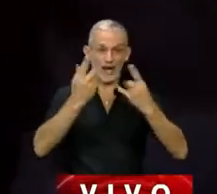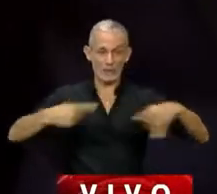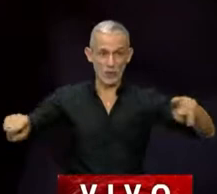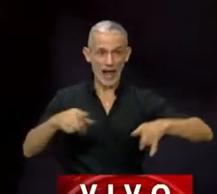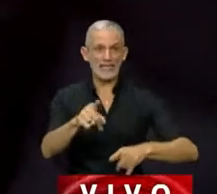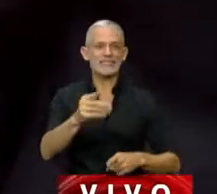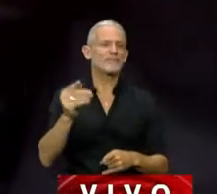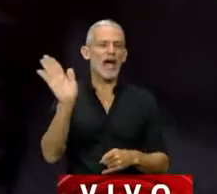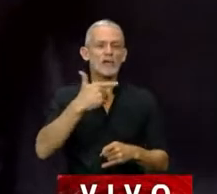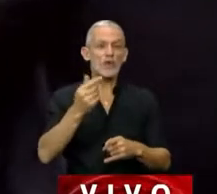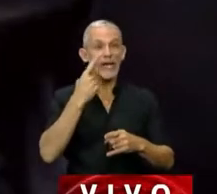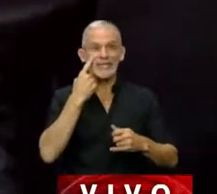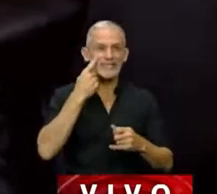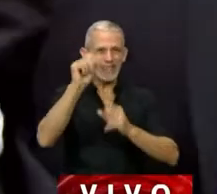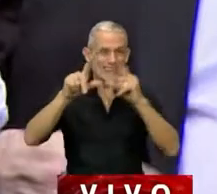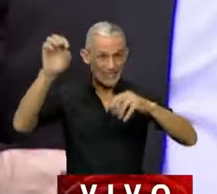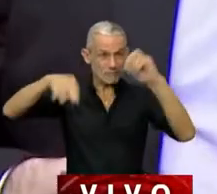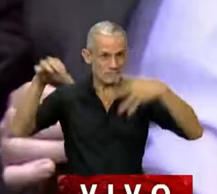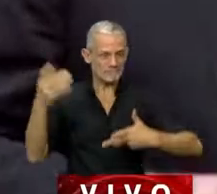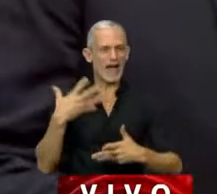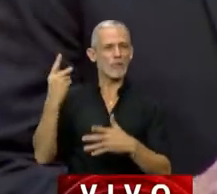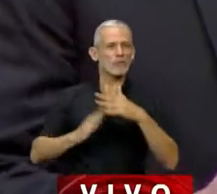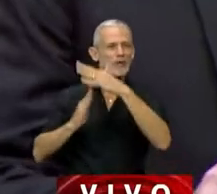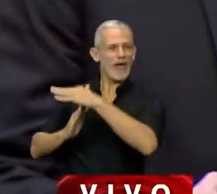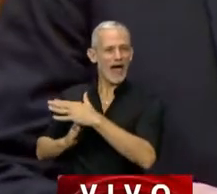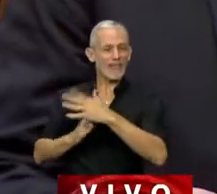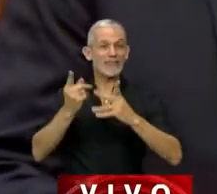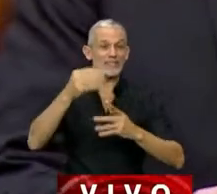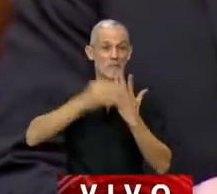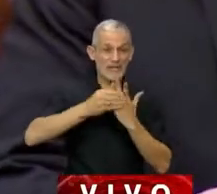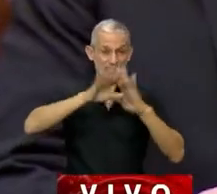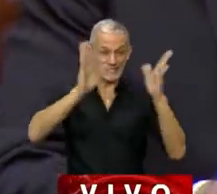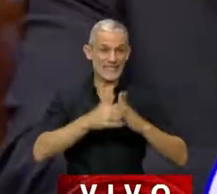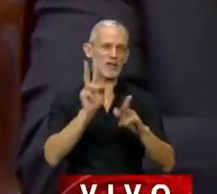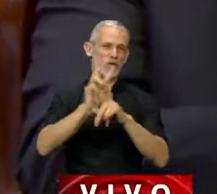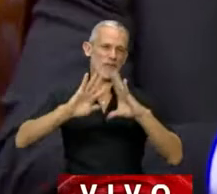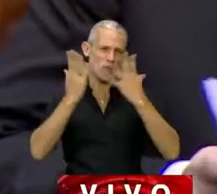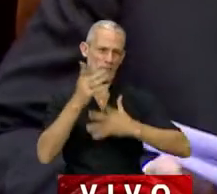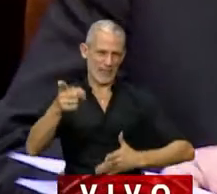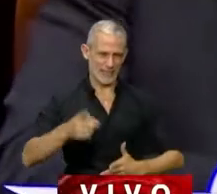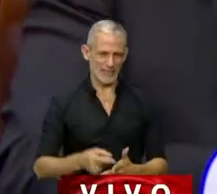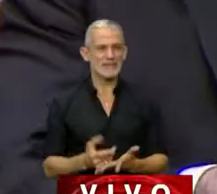todos los intendentes hoy presentes, a las autoridades del Ministerio de Medio Ambiente.